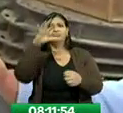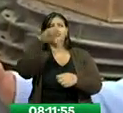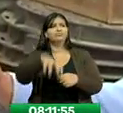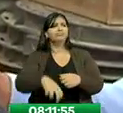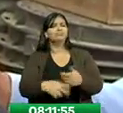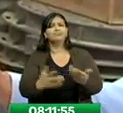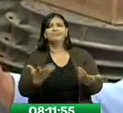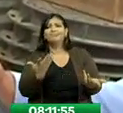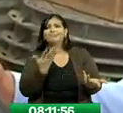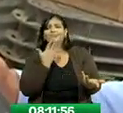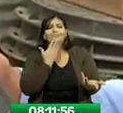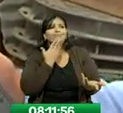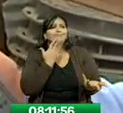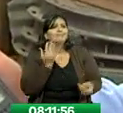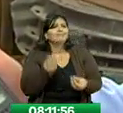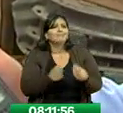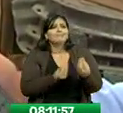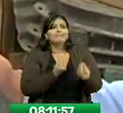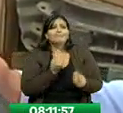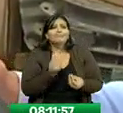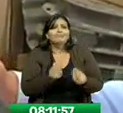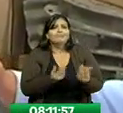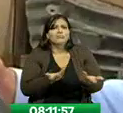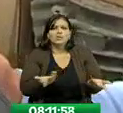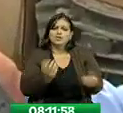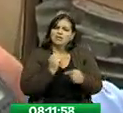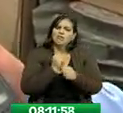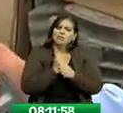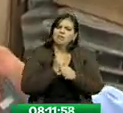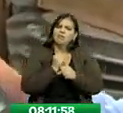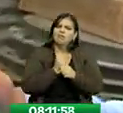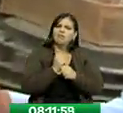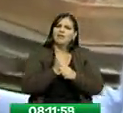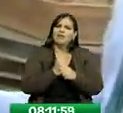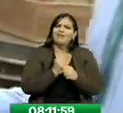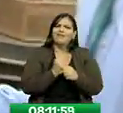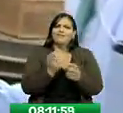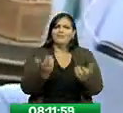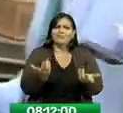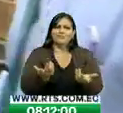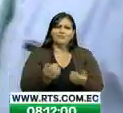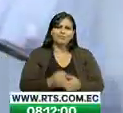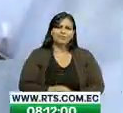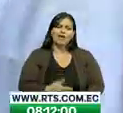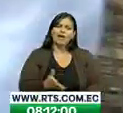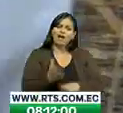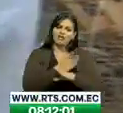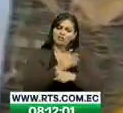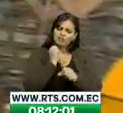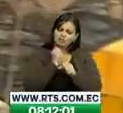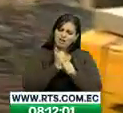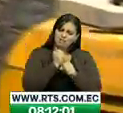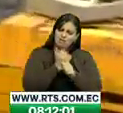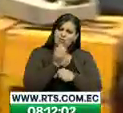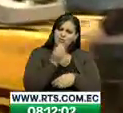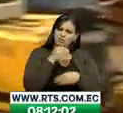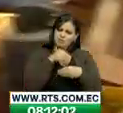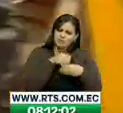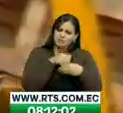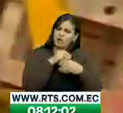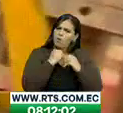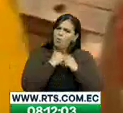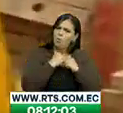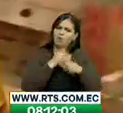tratar de localizar son herramientas de trabajo que uno es el valor económico de una de estas